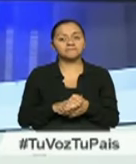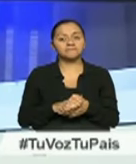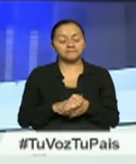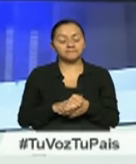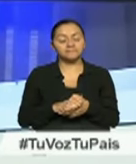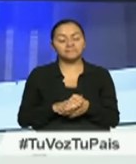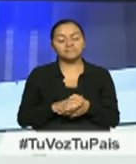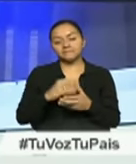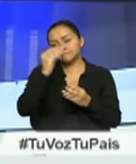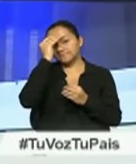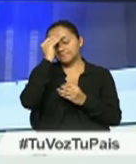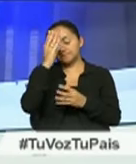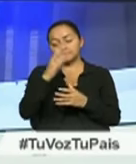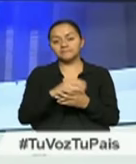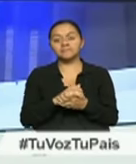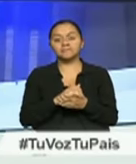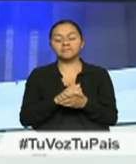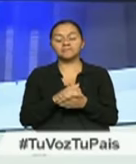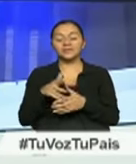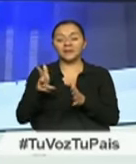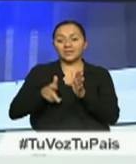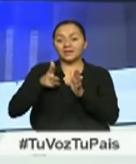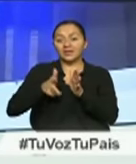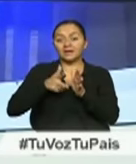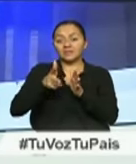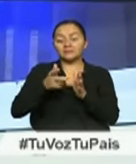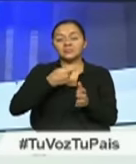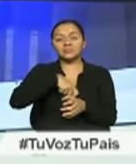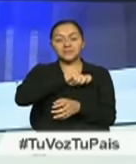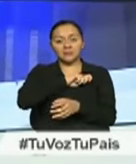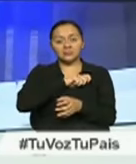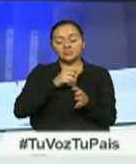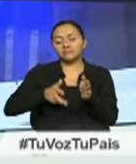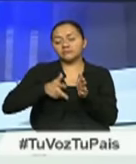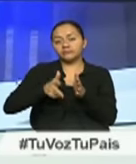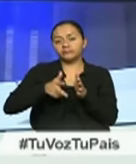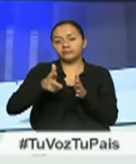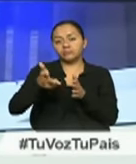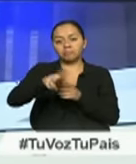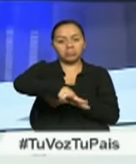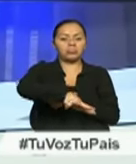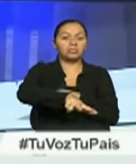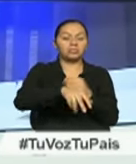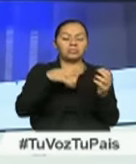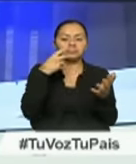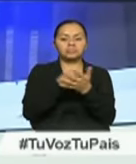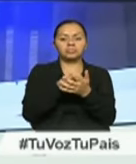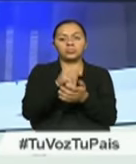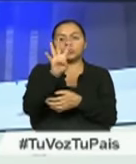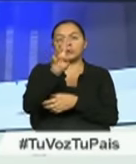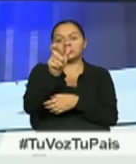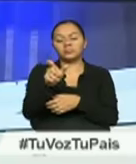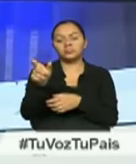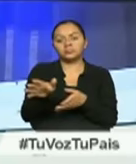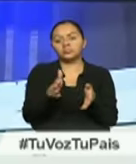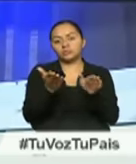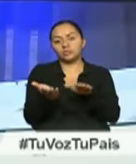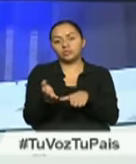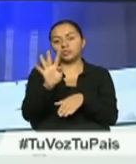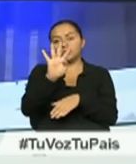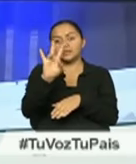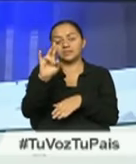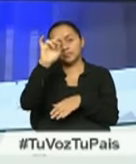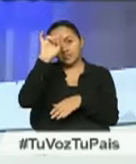Bien, y ahora les contamos que el descarrilamiento de un tren al noreste de España deja al menos 4 víctimas mortales y más de 47